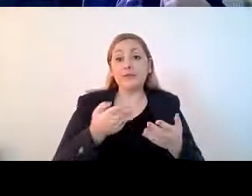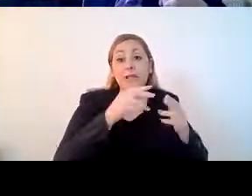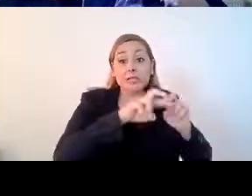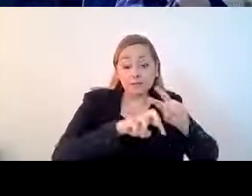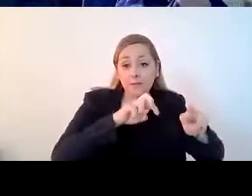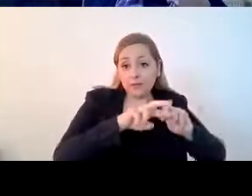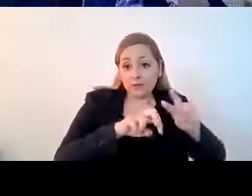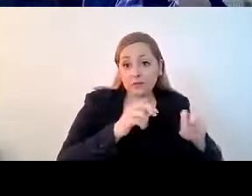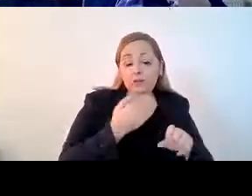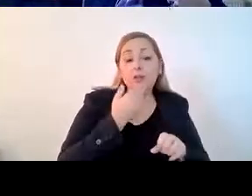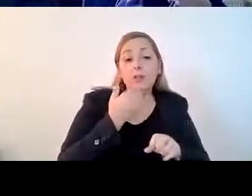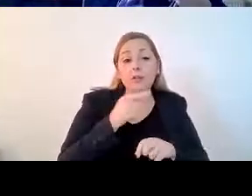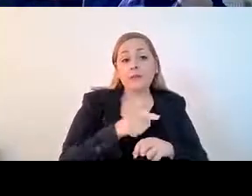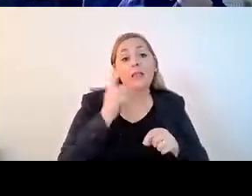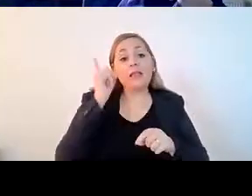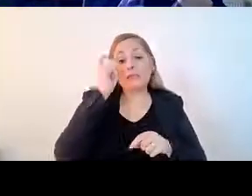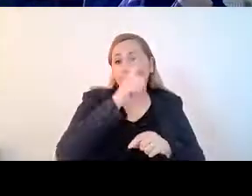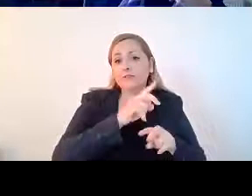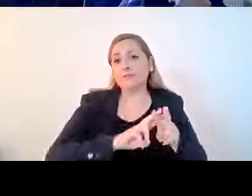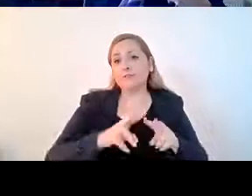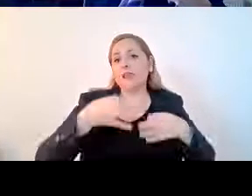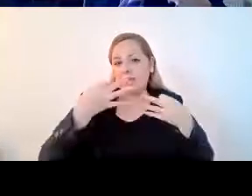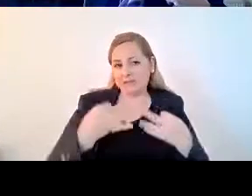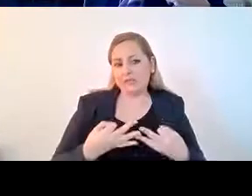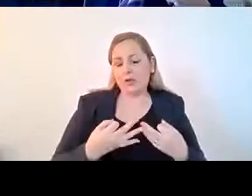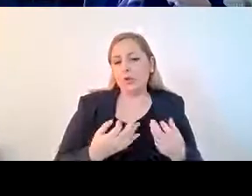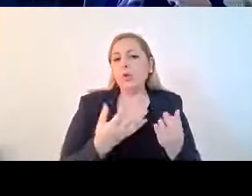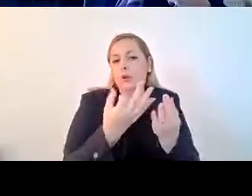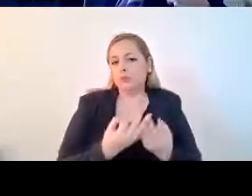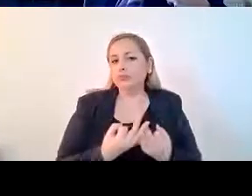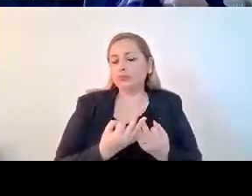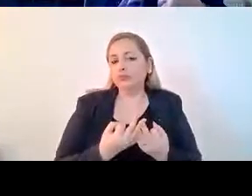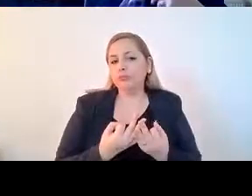también, es bastante difícil asegurar conclusiones al respecto.